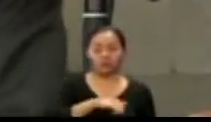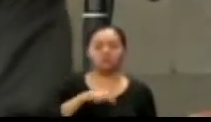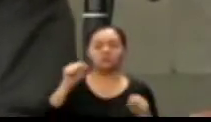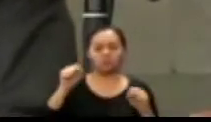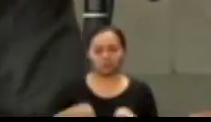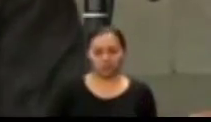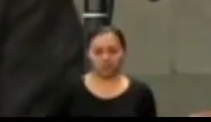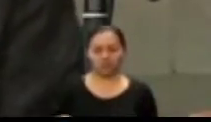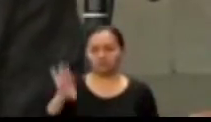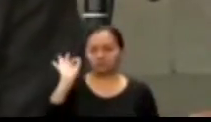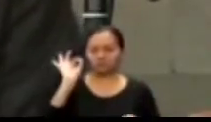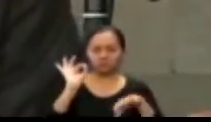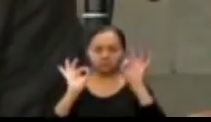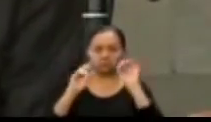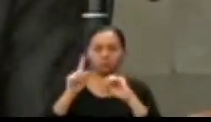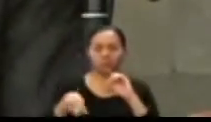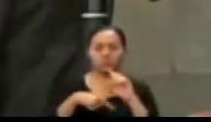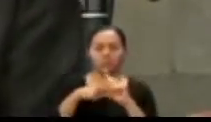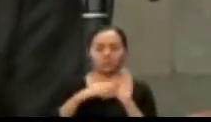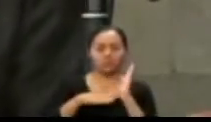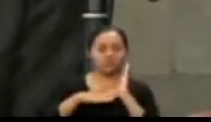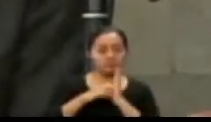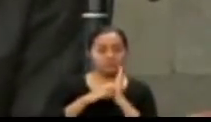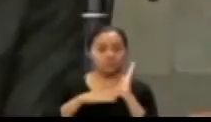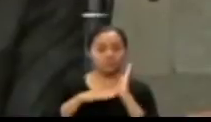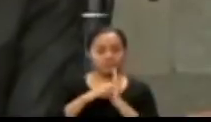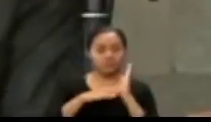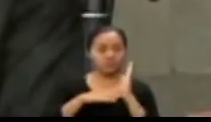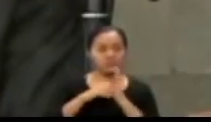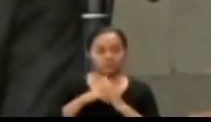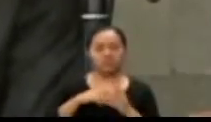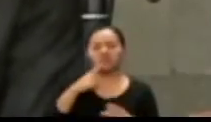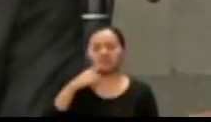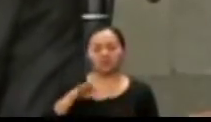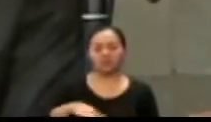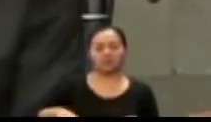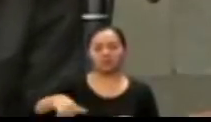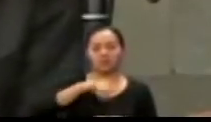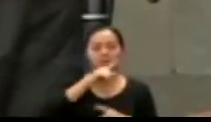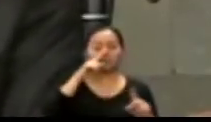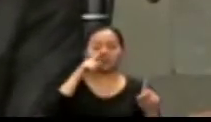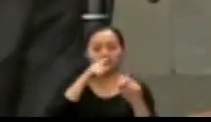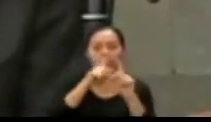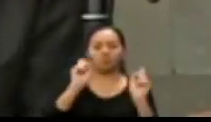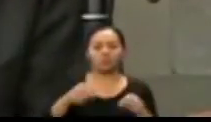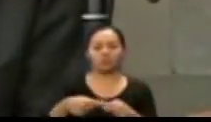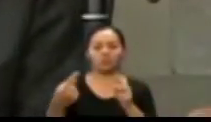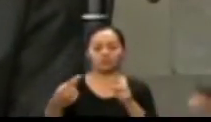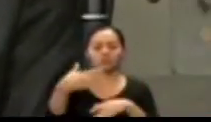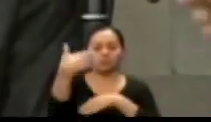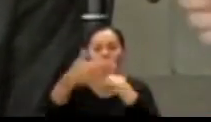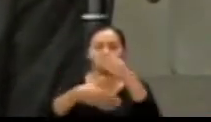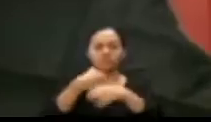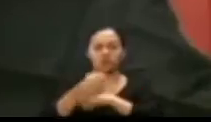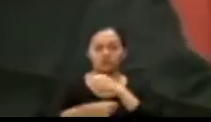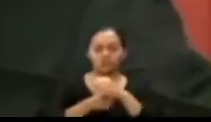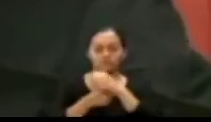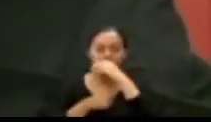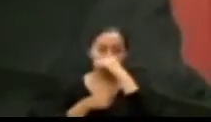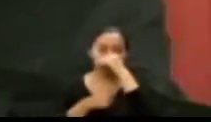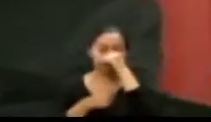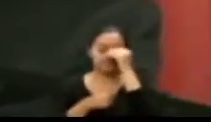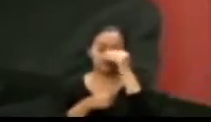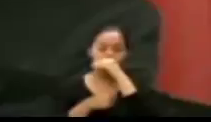enfrentar todos los intentos de golpes que obviamente van a ocurrir y irán a ocurrir en los próximos años. Óscar Bonilla,